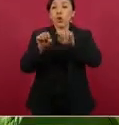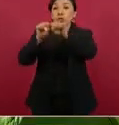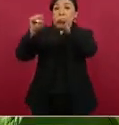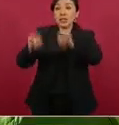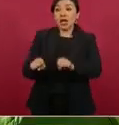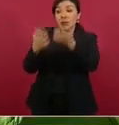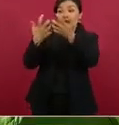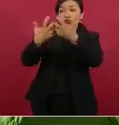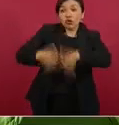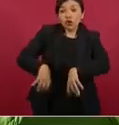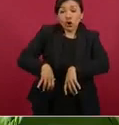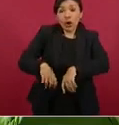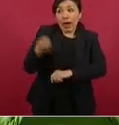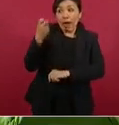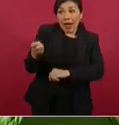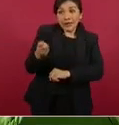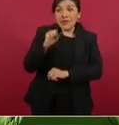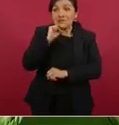neoliberal,